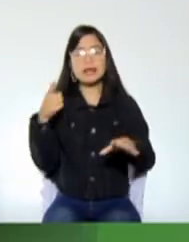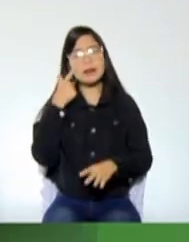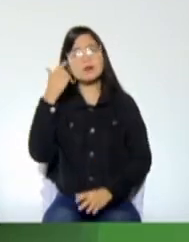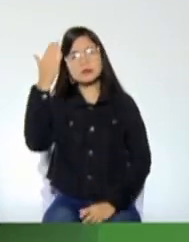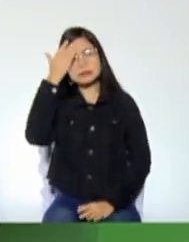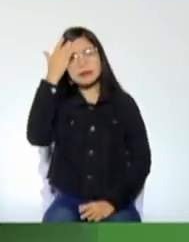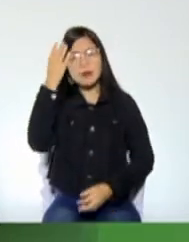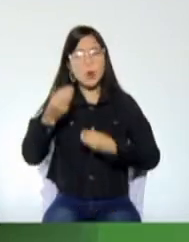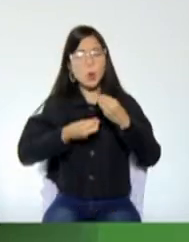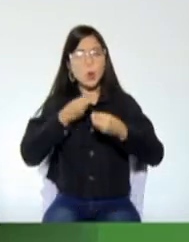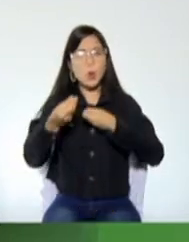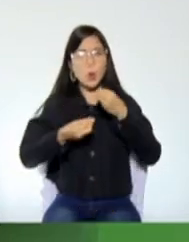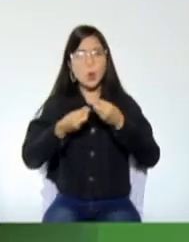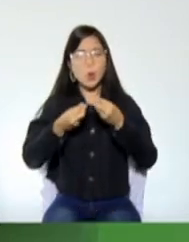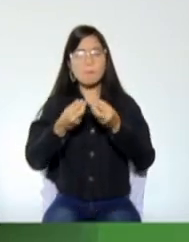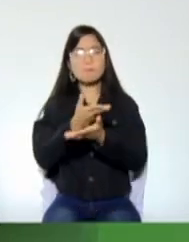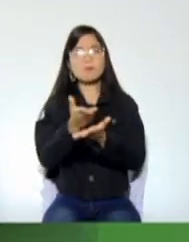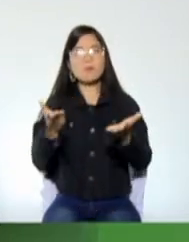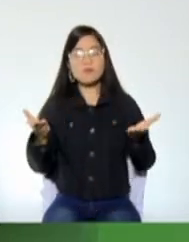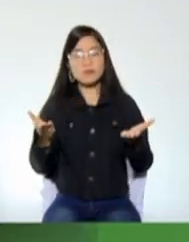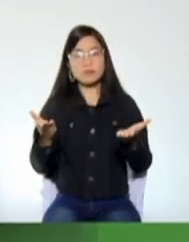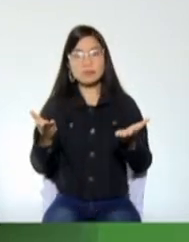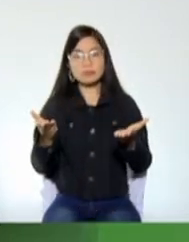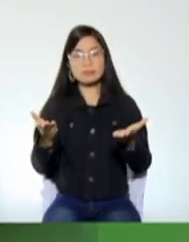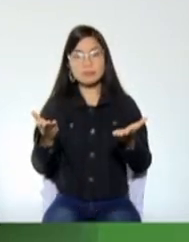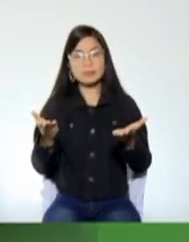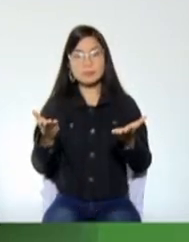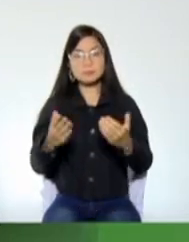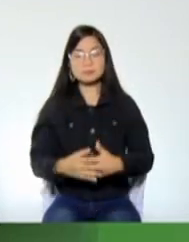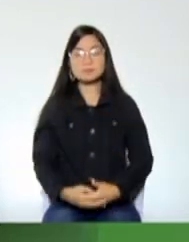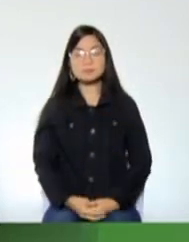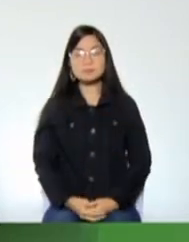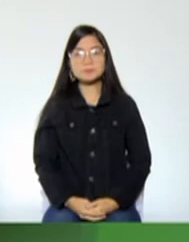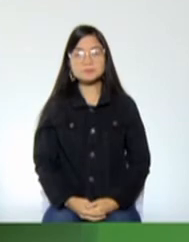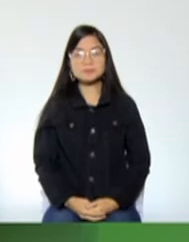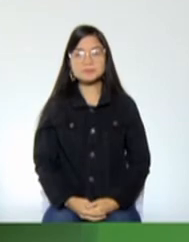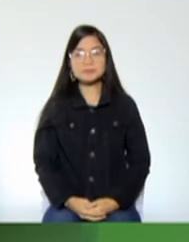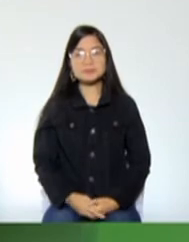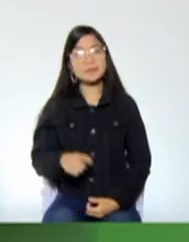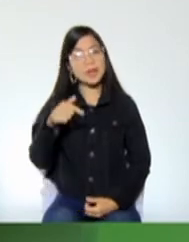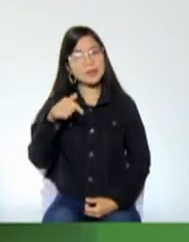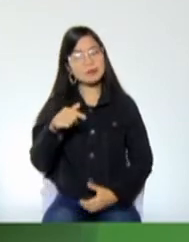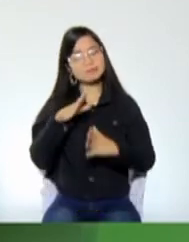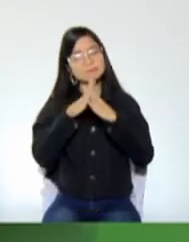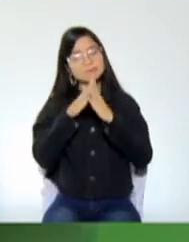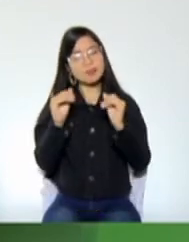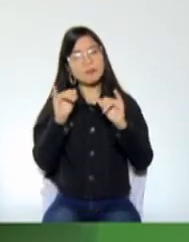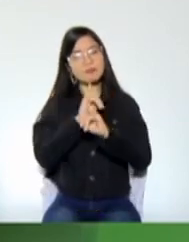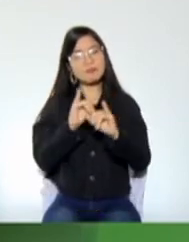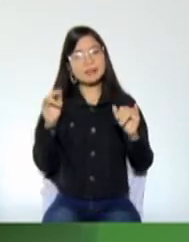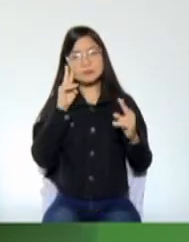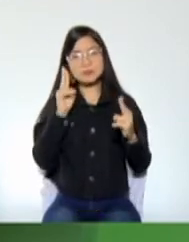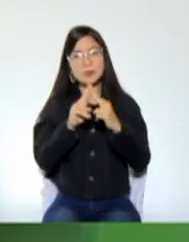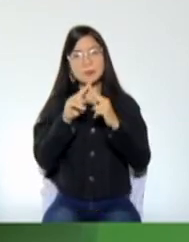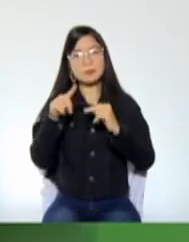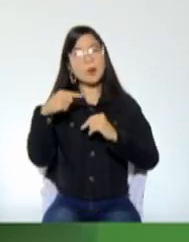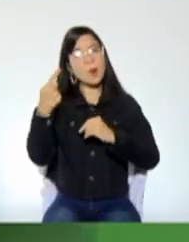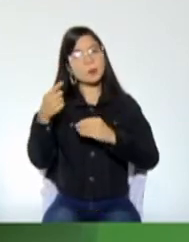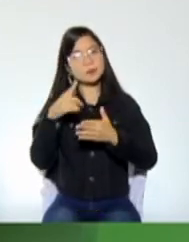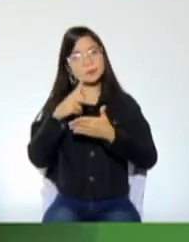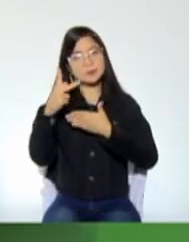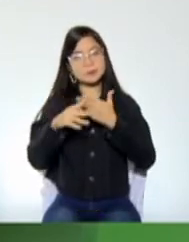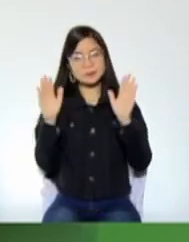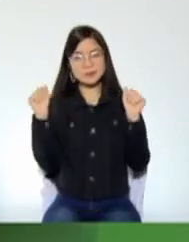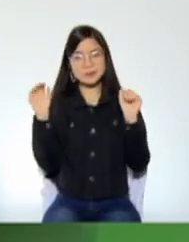están desarrollando en cada rincón de Venezuela el programa de Habilidades para la Vida. Bueno, esto ha sido todo por hoy. Nos vemos en un próximo